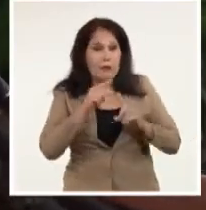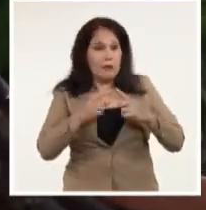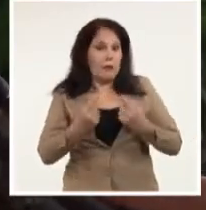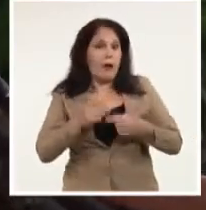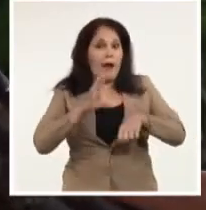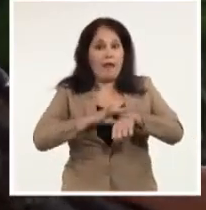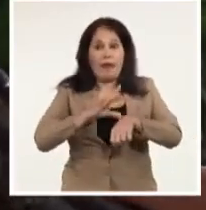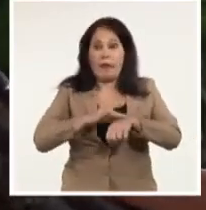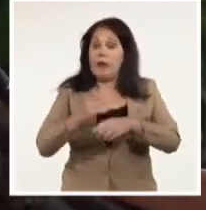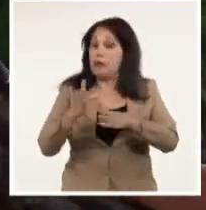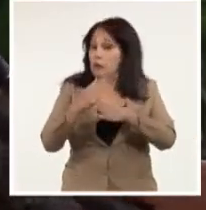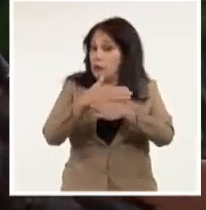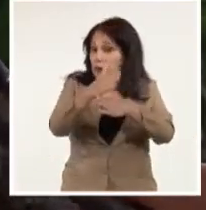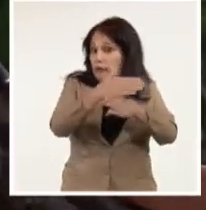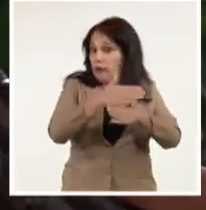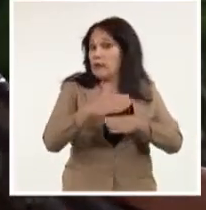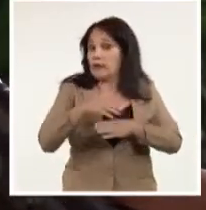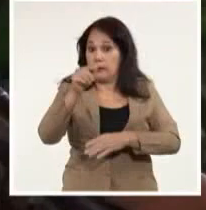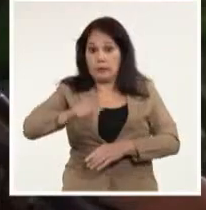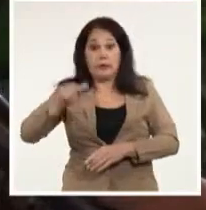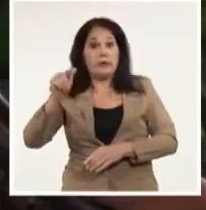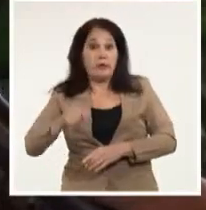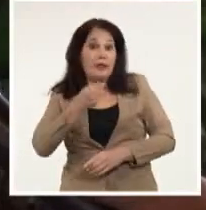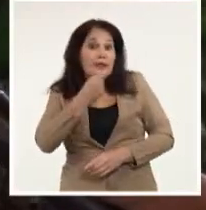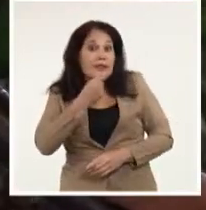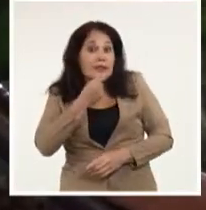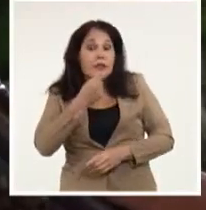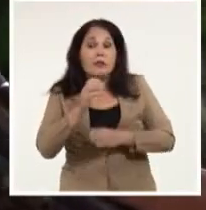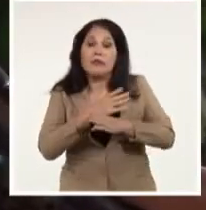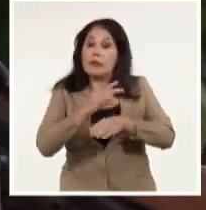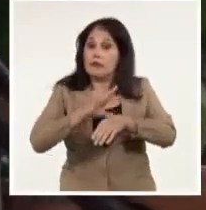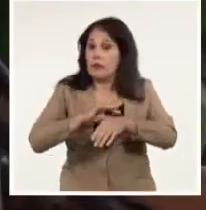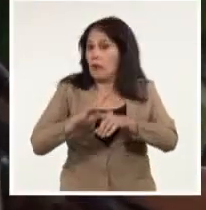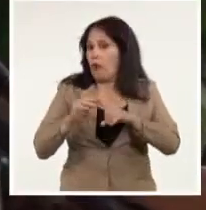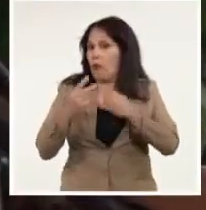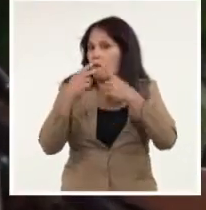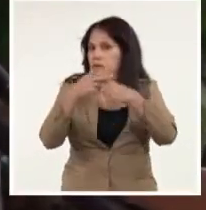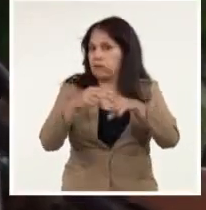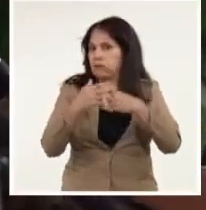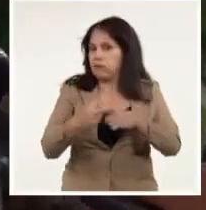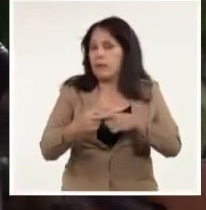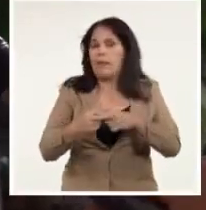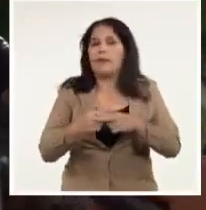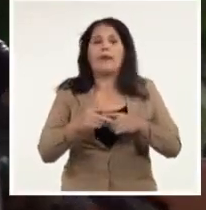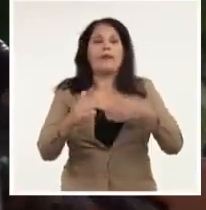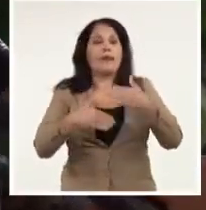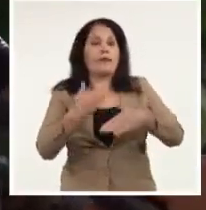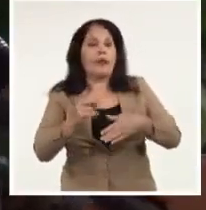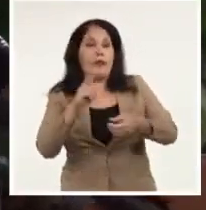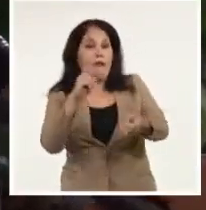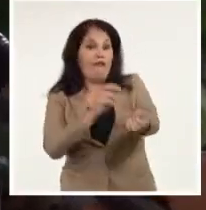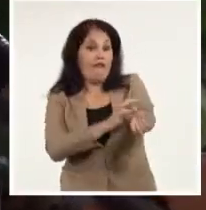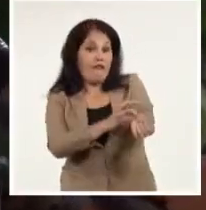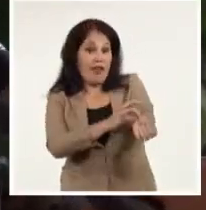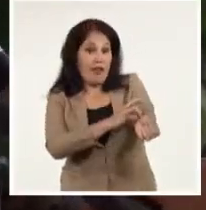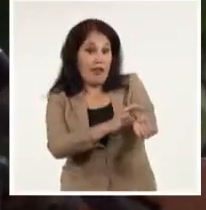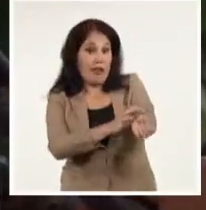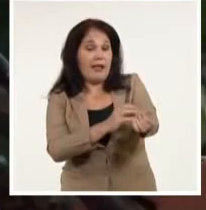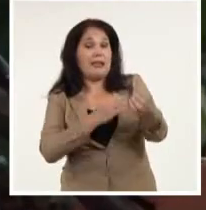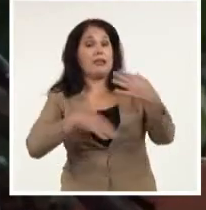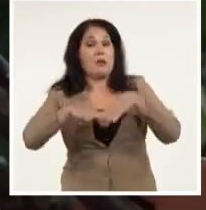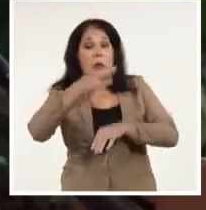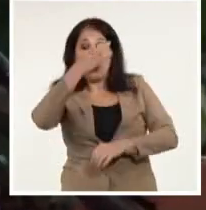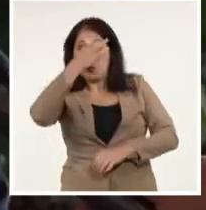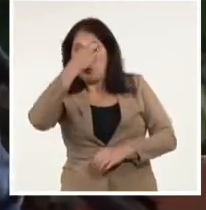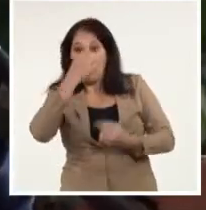vista la salud de ese grupo poblacional tan importante? Todas las enfermedades vasculares, porque esas atraviesan un grupo